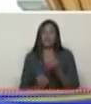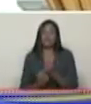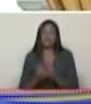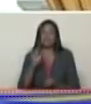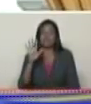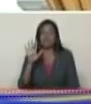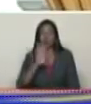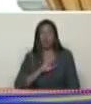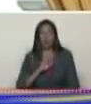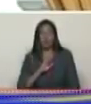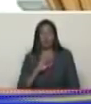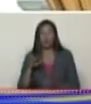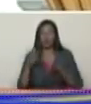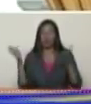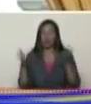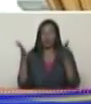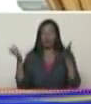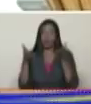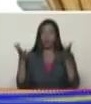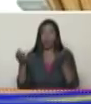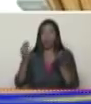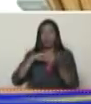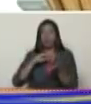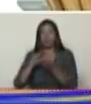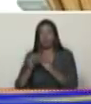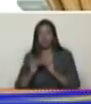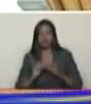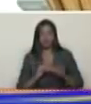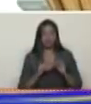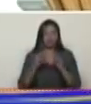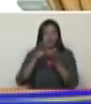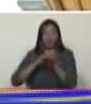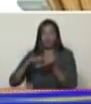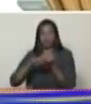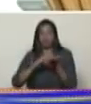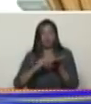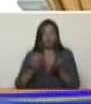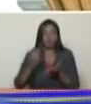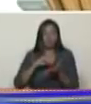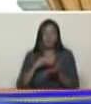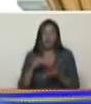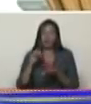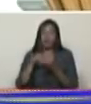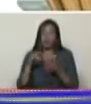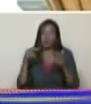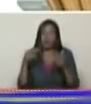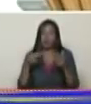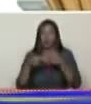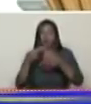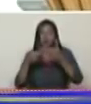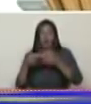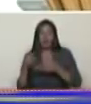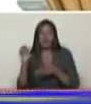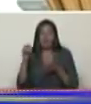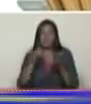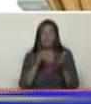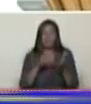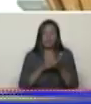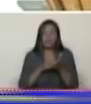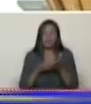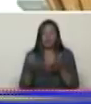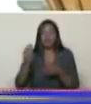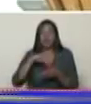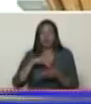misión que hay que reanimar, reactivar, mejorar. Y de repente plantearnos construir 1.000 más. Porque la base de